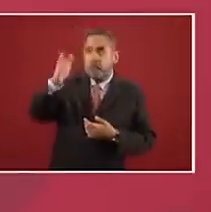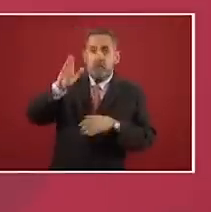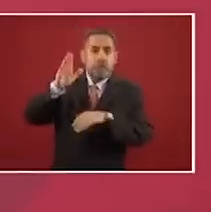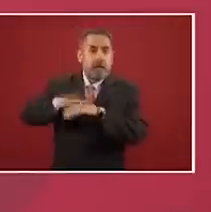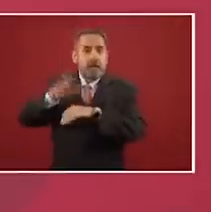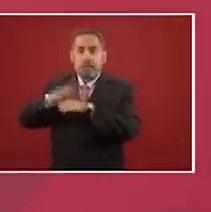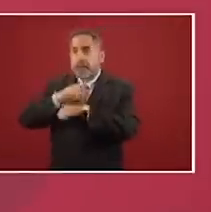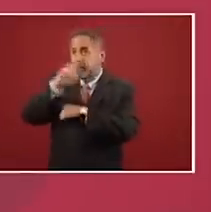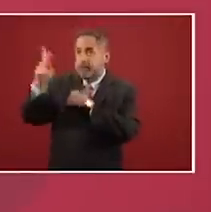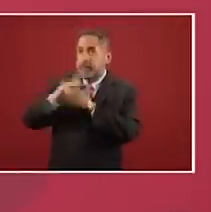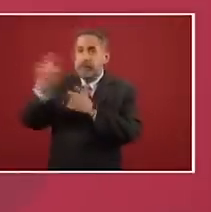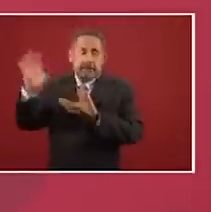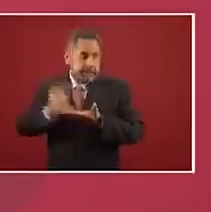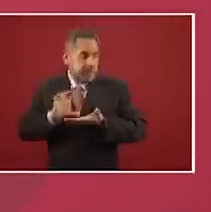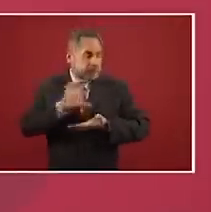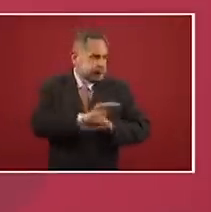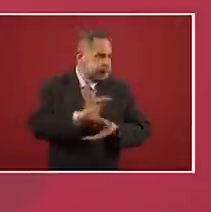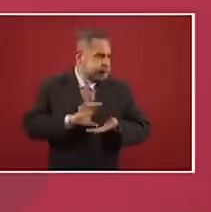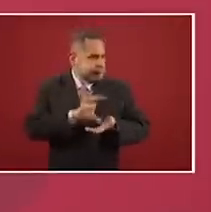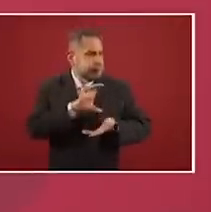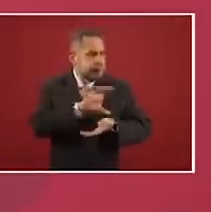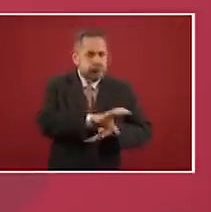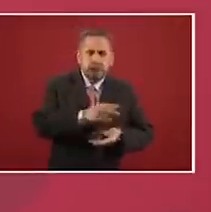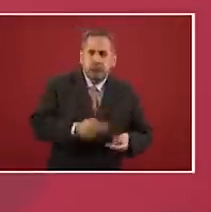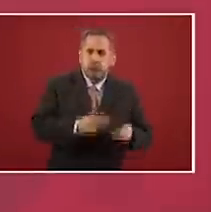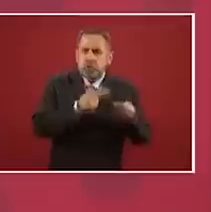inversión foránea, porque